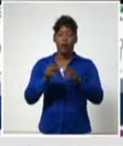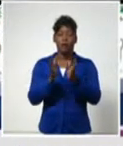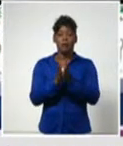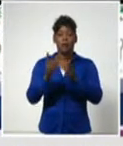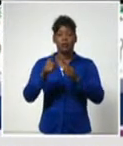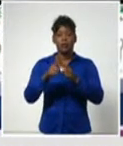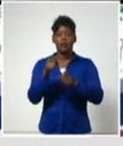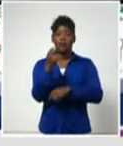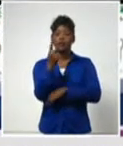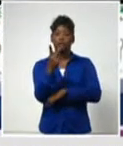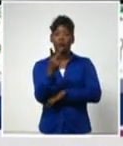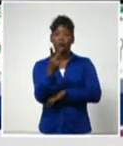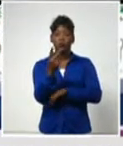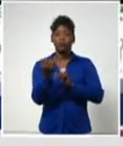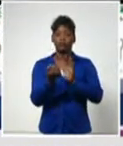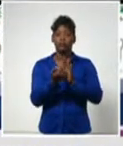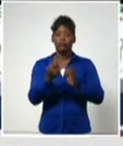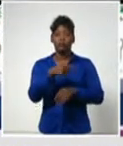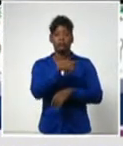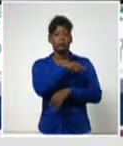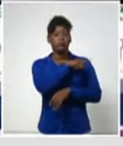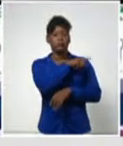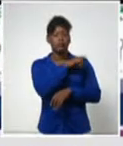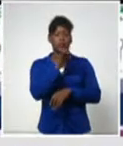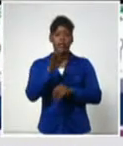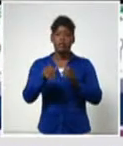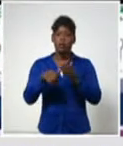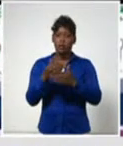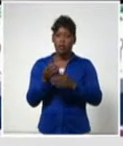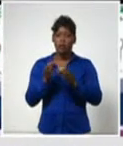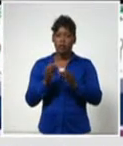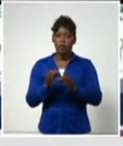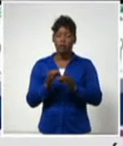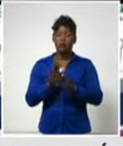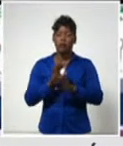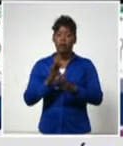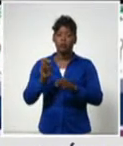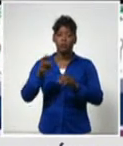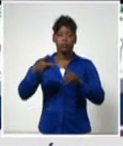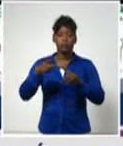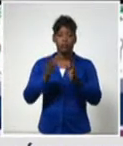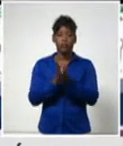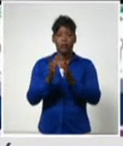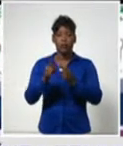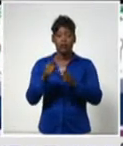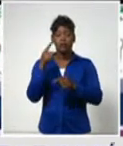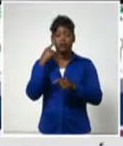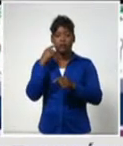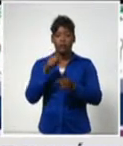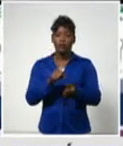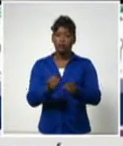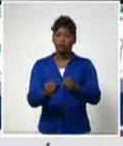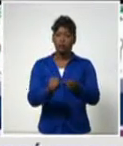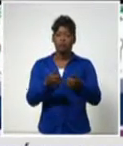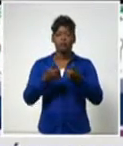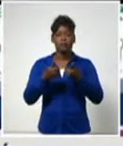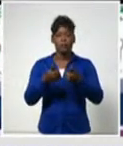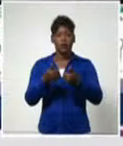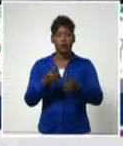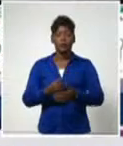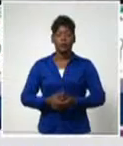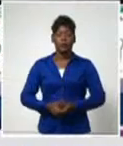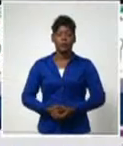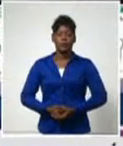con dos casos en los últimos 15 días. Por tanto, Matanzas ha tenido una recuperación muy favorable en las últimas